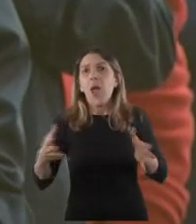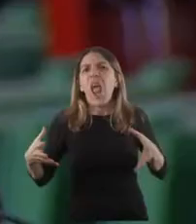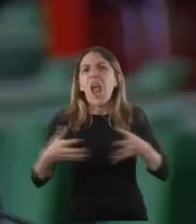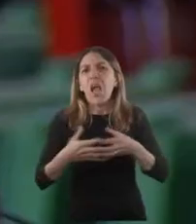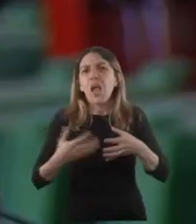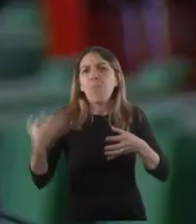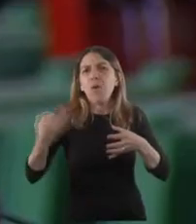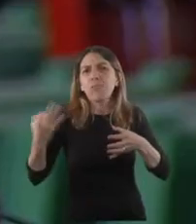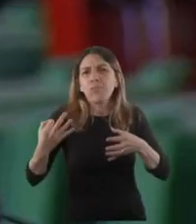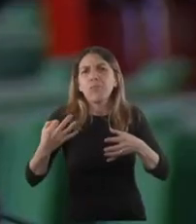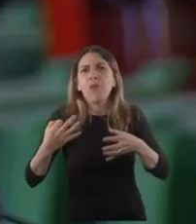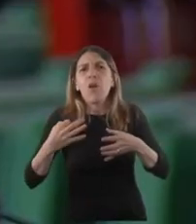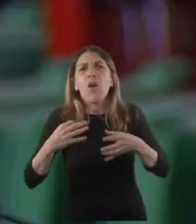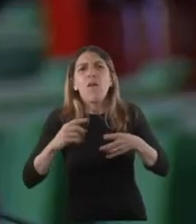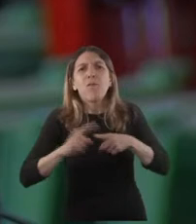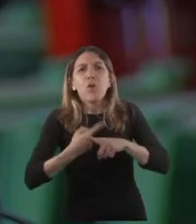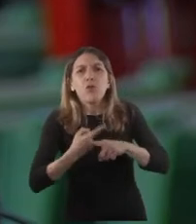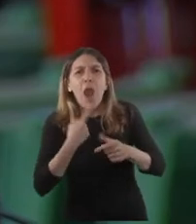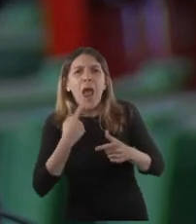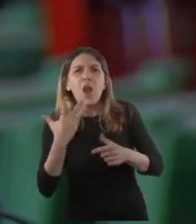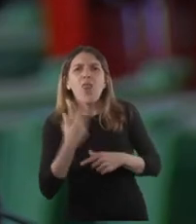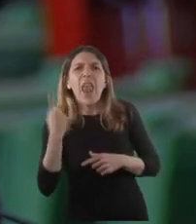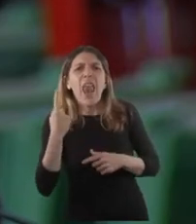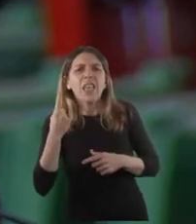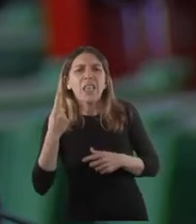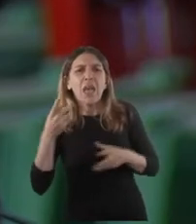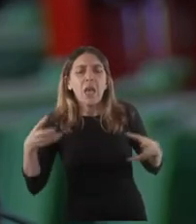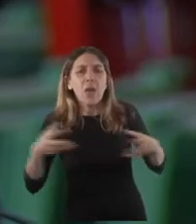de funcionarios, de directivos, tenemos